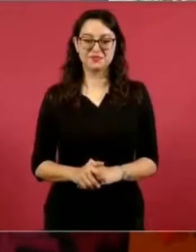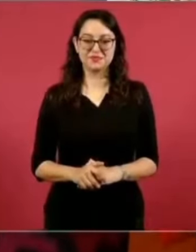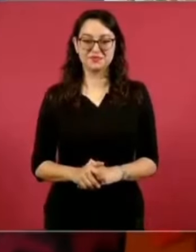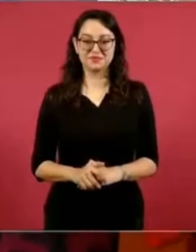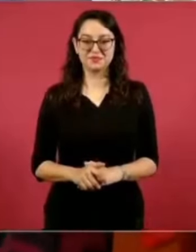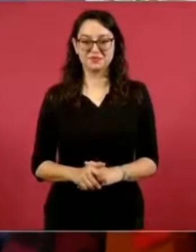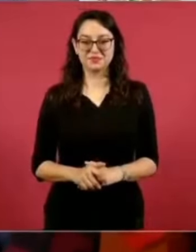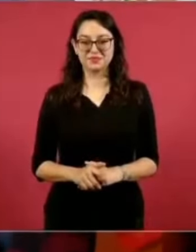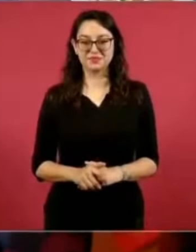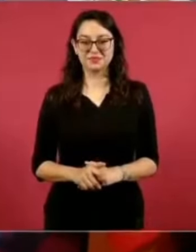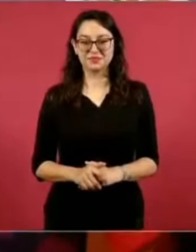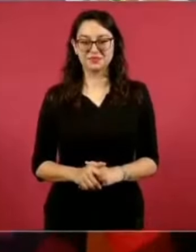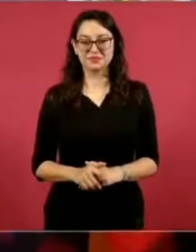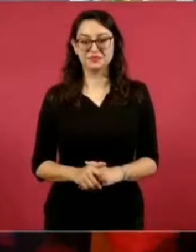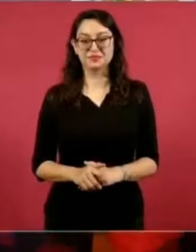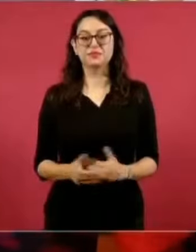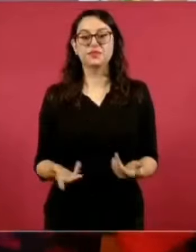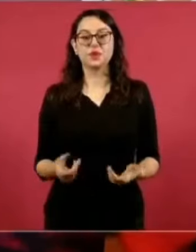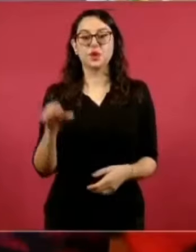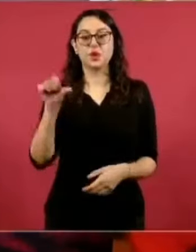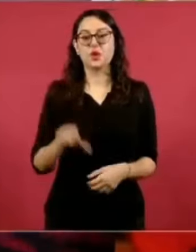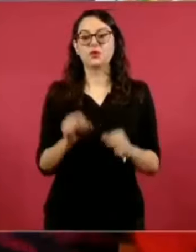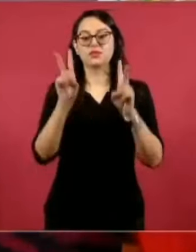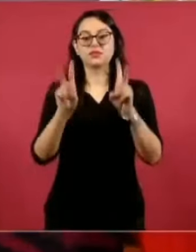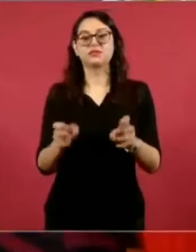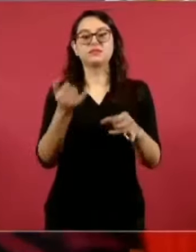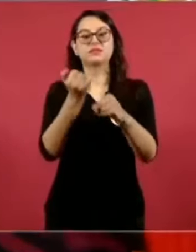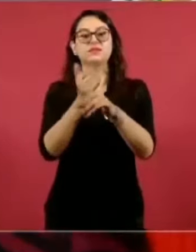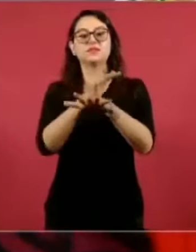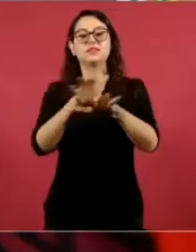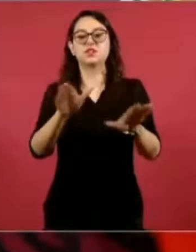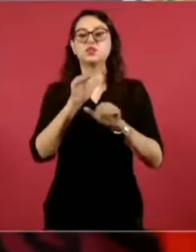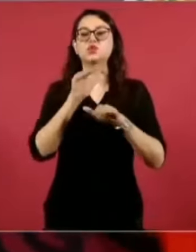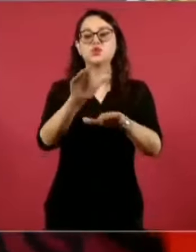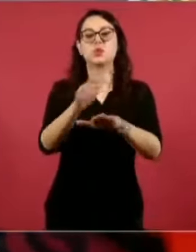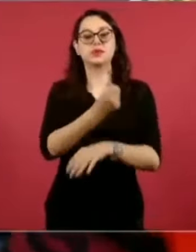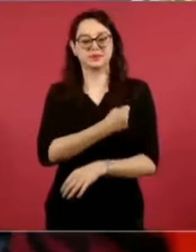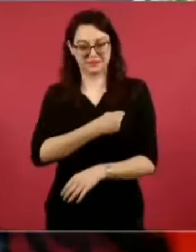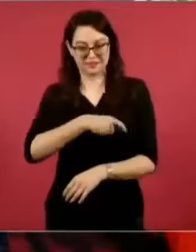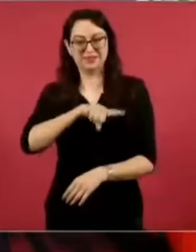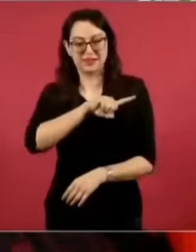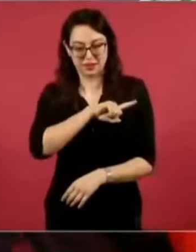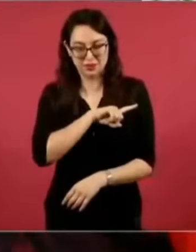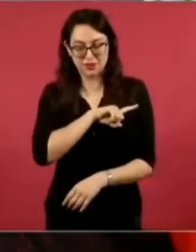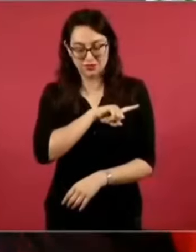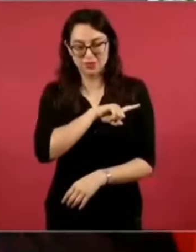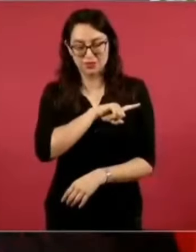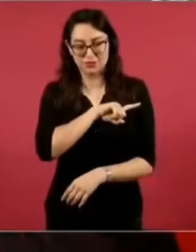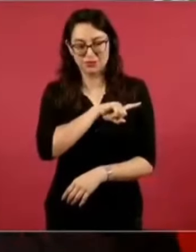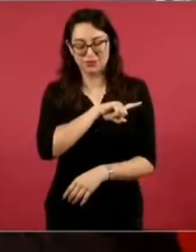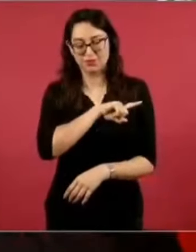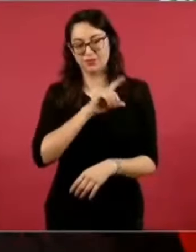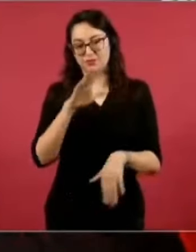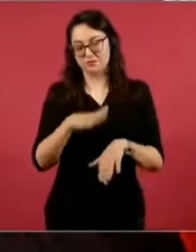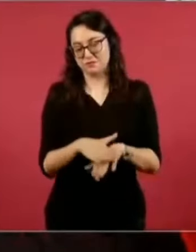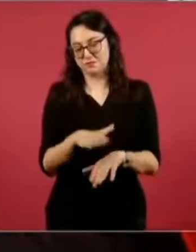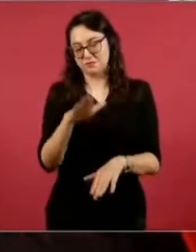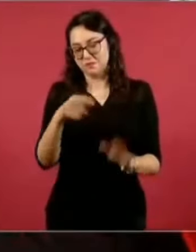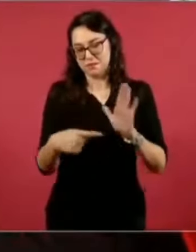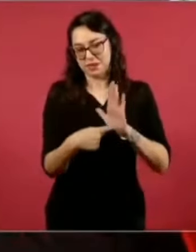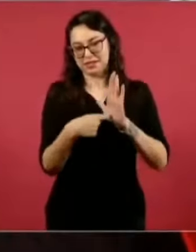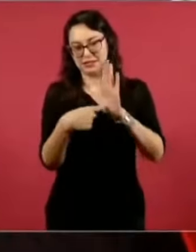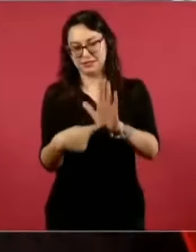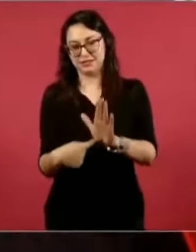Vamos a informar sobre la salud, sobre todo el avance en el programa de